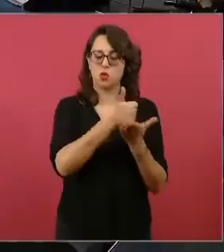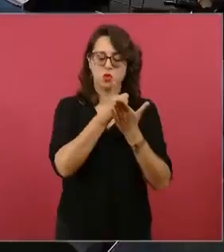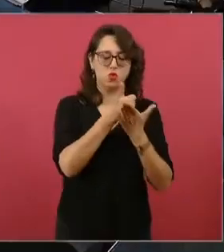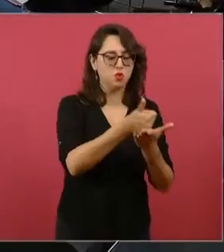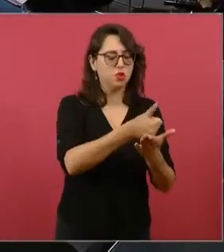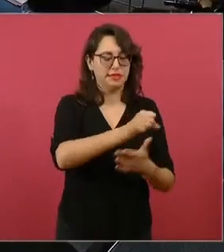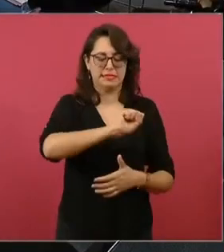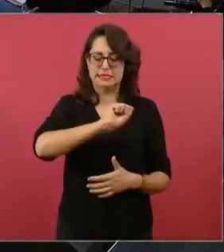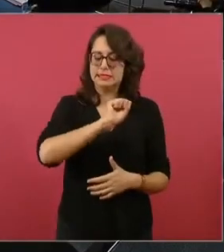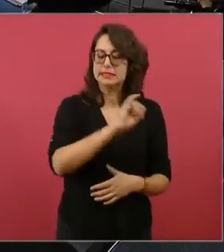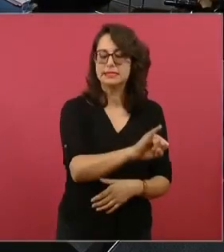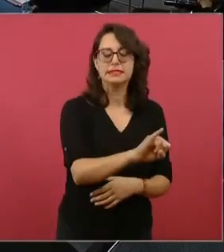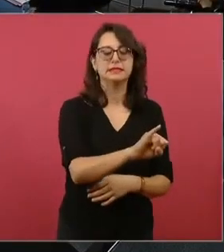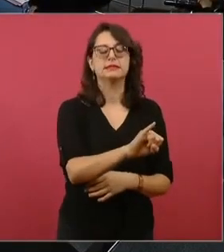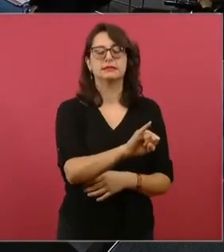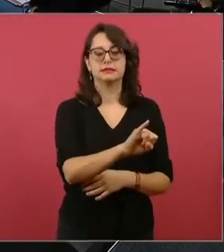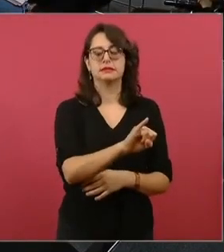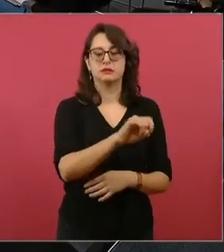Unidos,